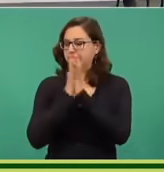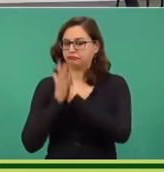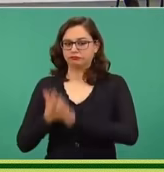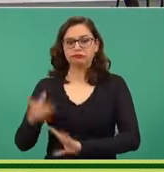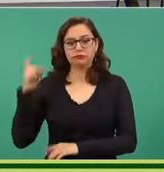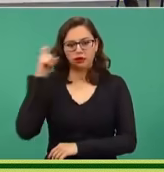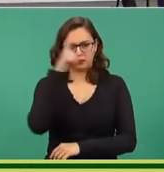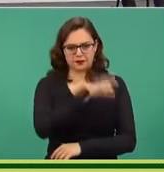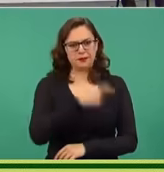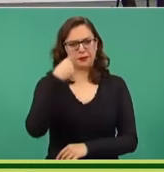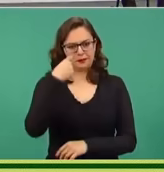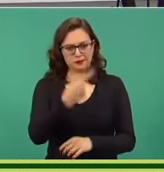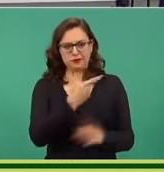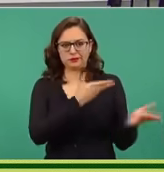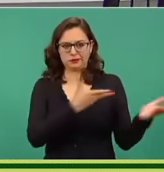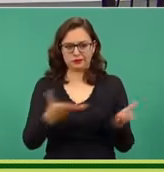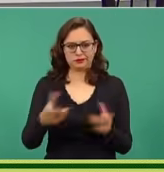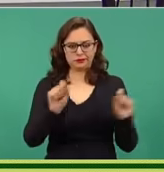pones